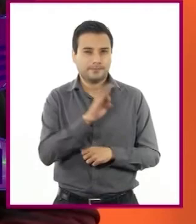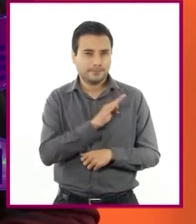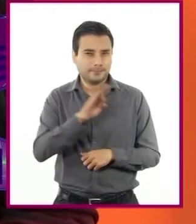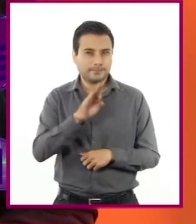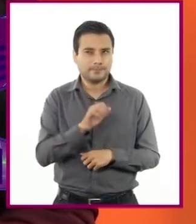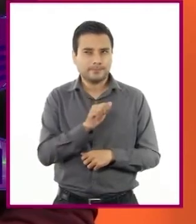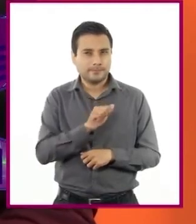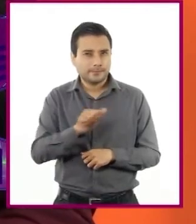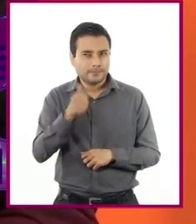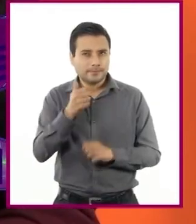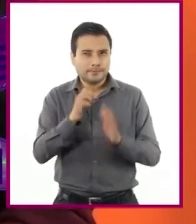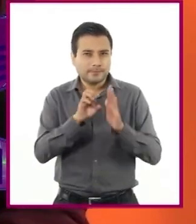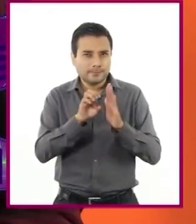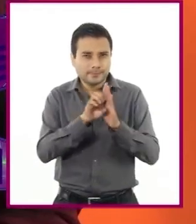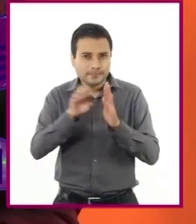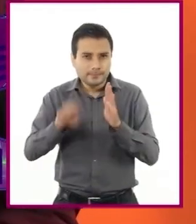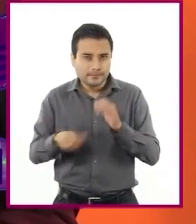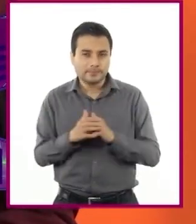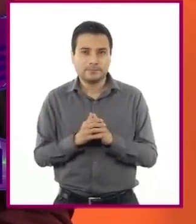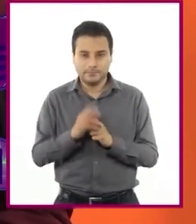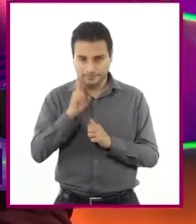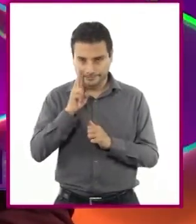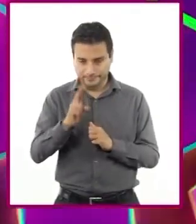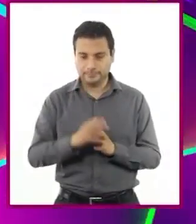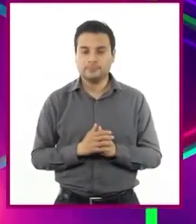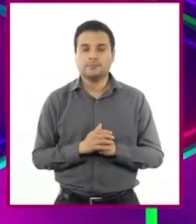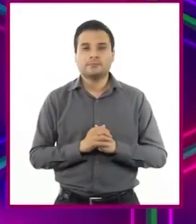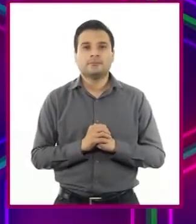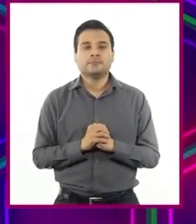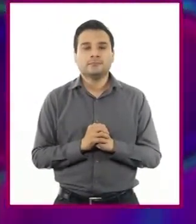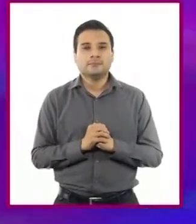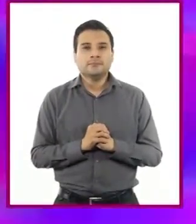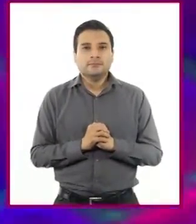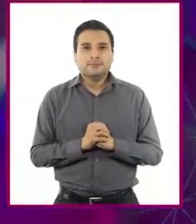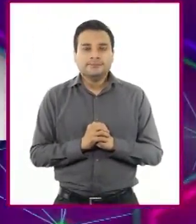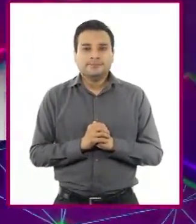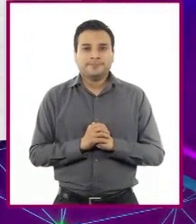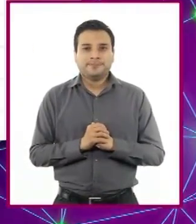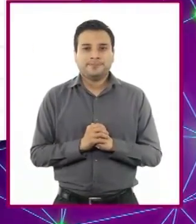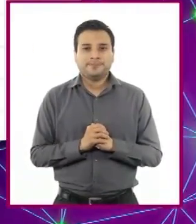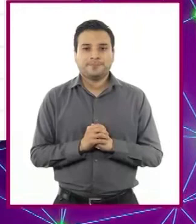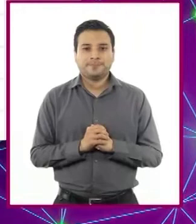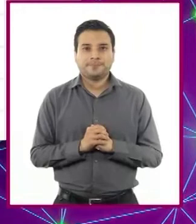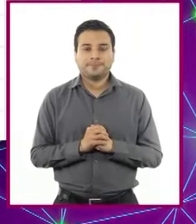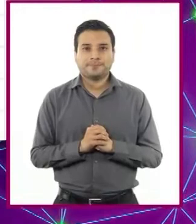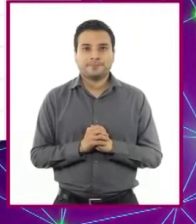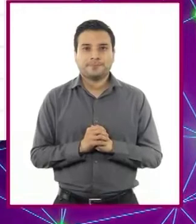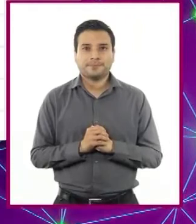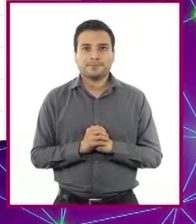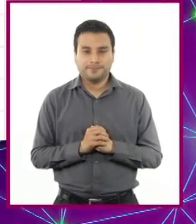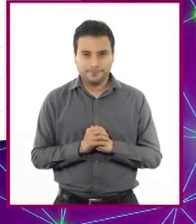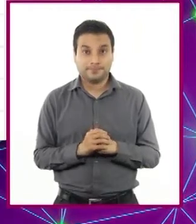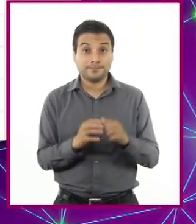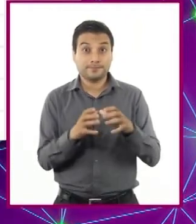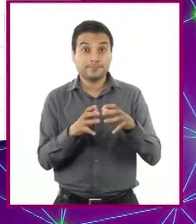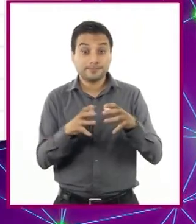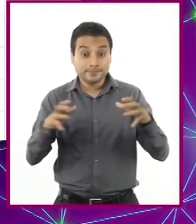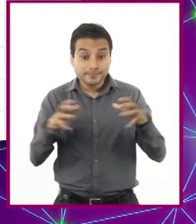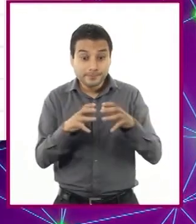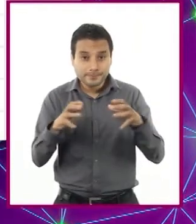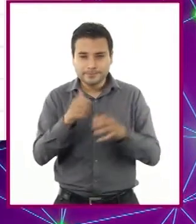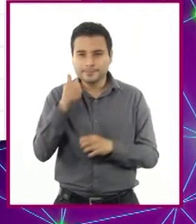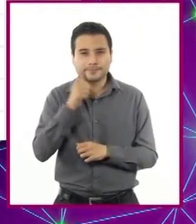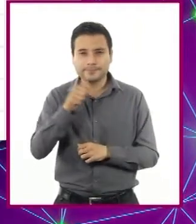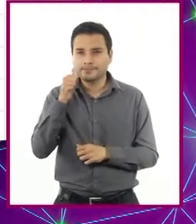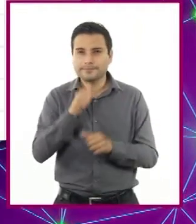equivalencias? Presten atención a lo siguiente. La unidad principal del volumen es el metro